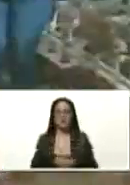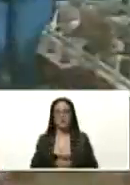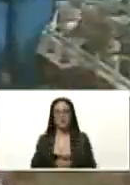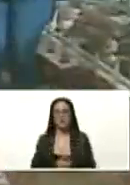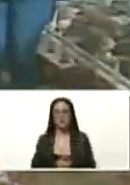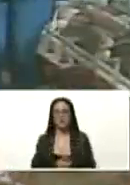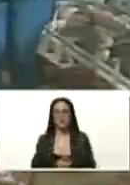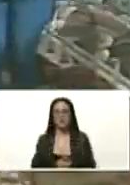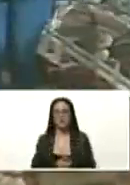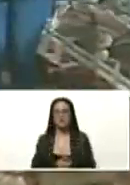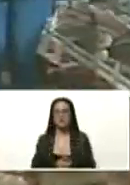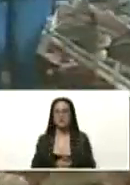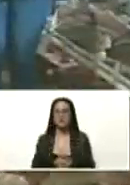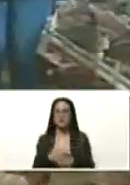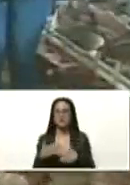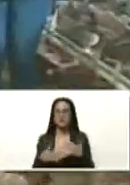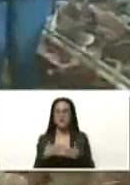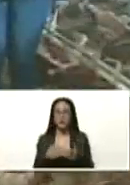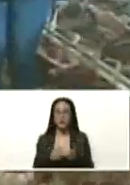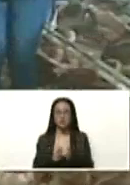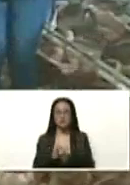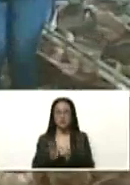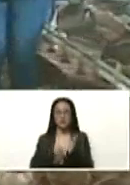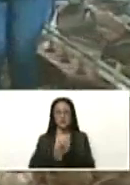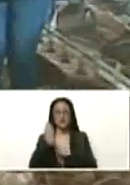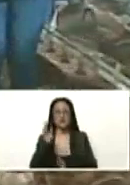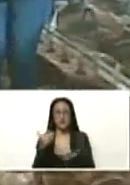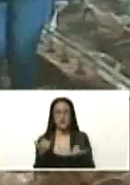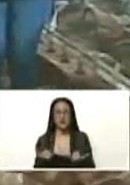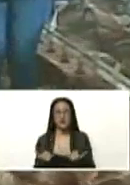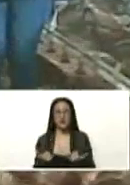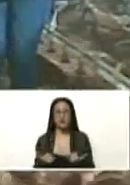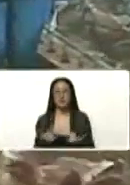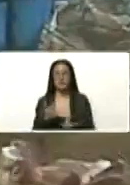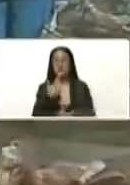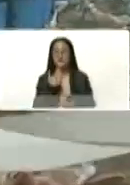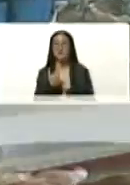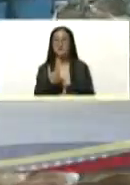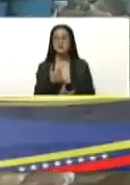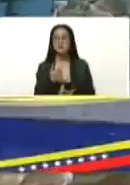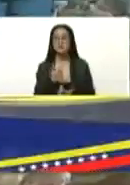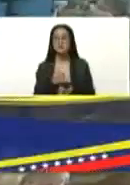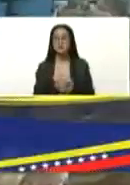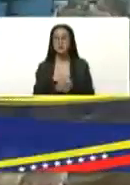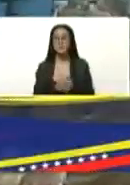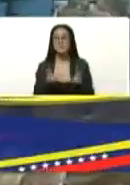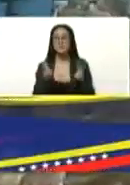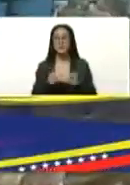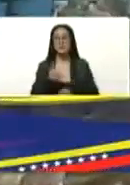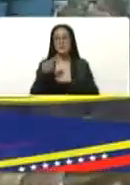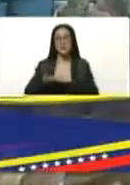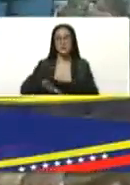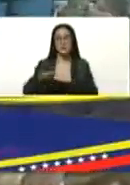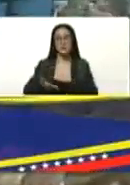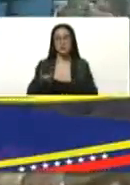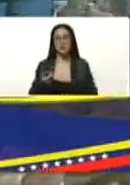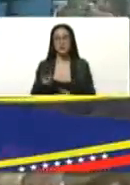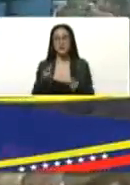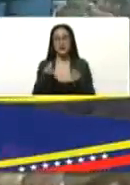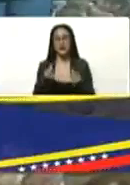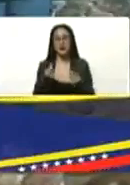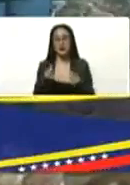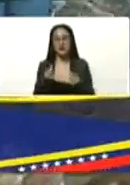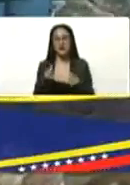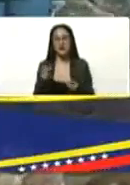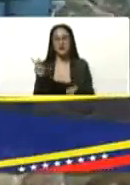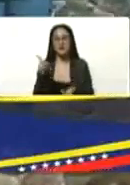viene dando. Producir es vencer, presidente, y ahí está, diría yo, la caracterización más importante, que nadie